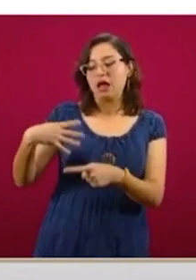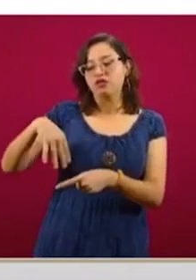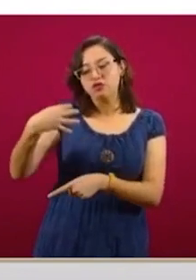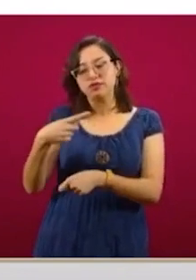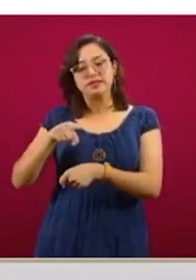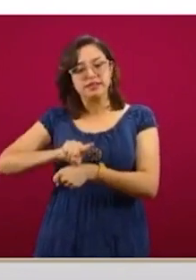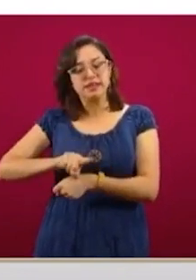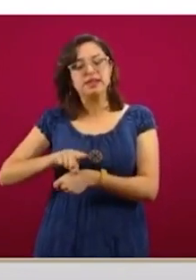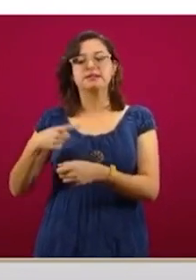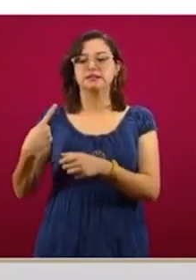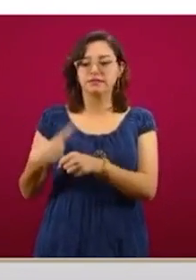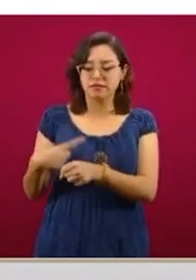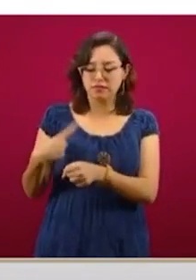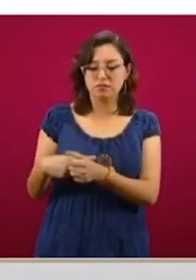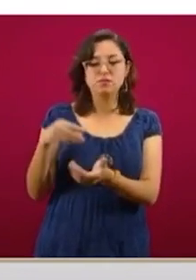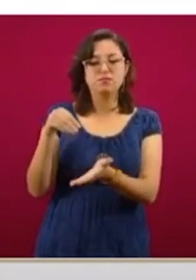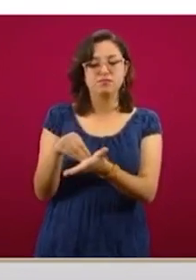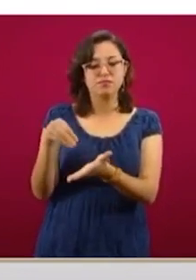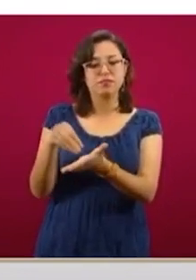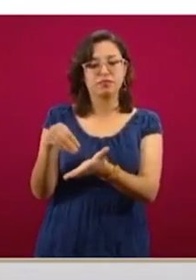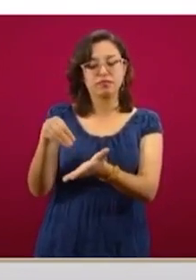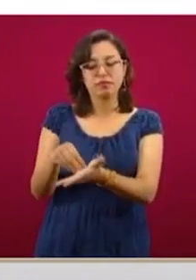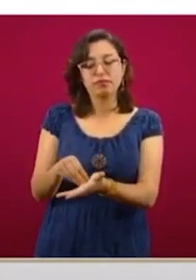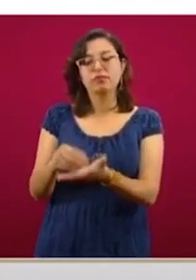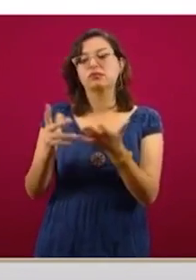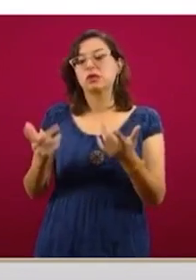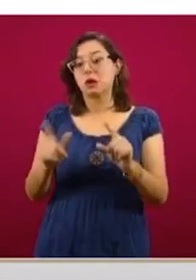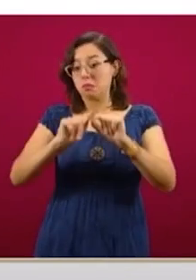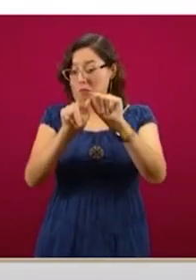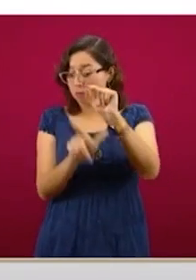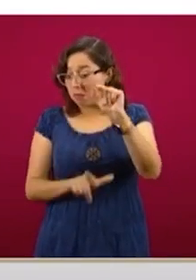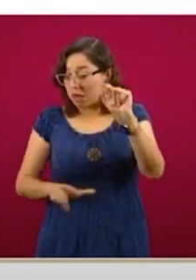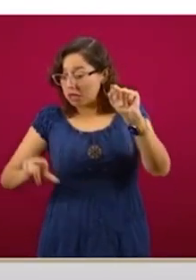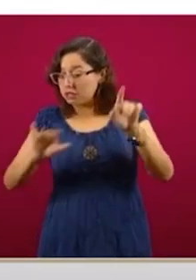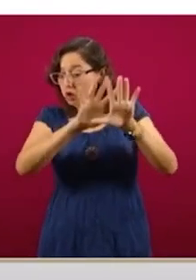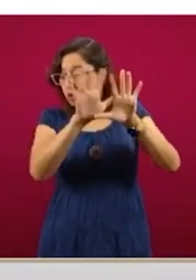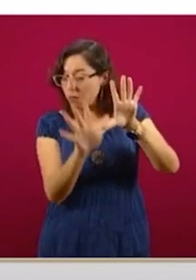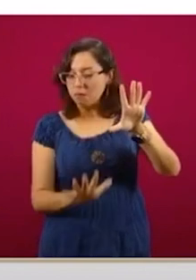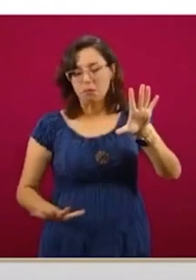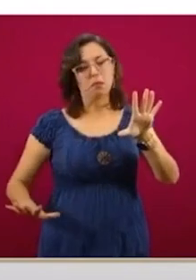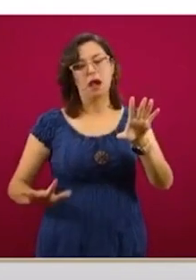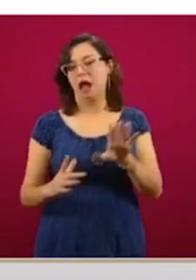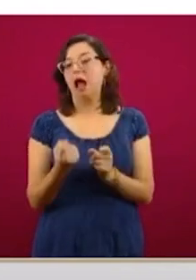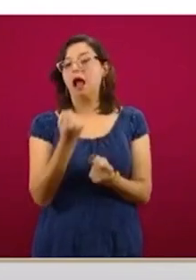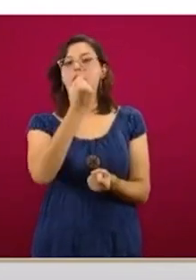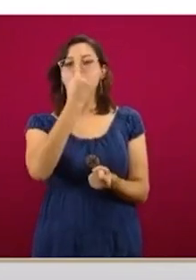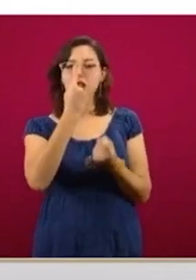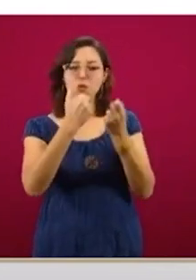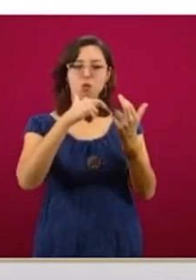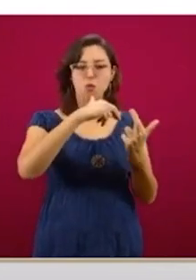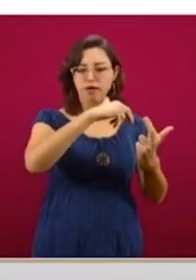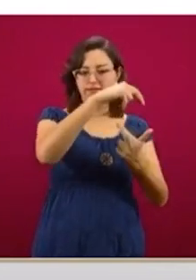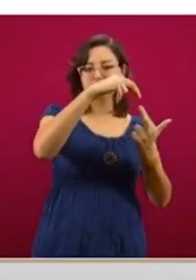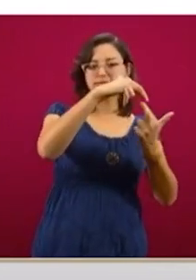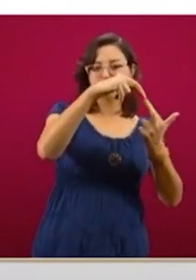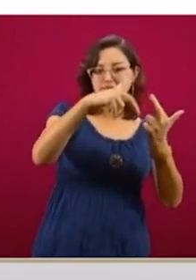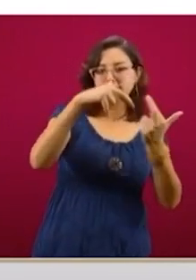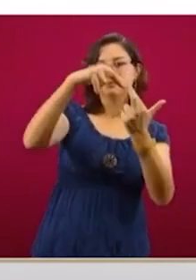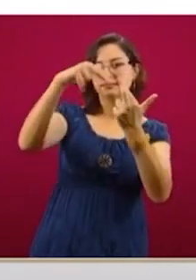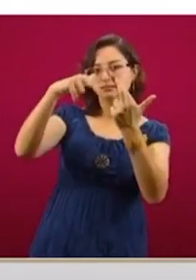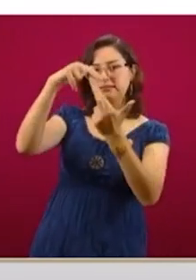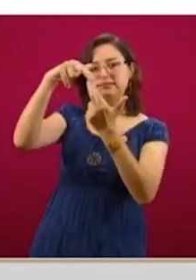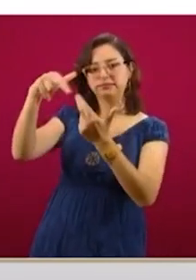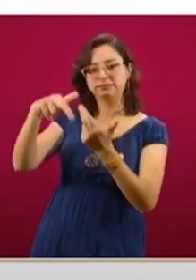como ustedes saben, concentrada en algunas regiones del país, es decir, no completamente disperso en todo el país, sino en